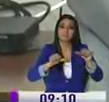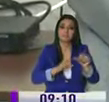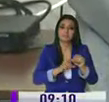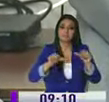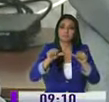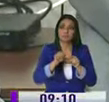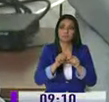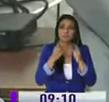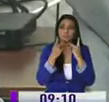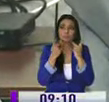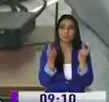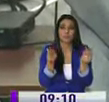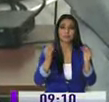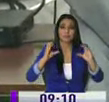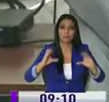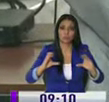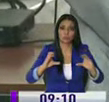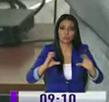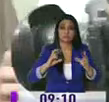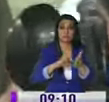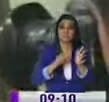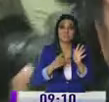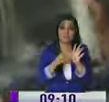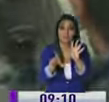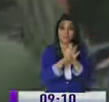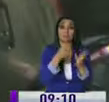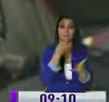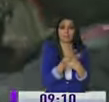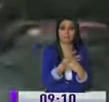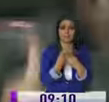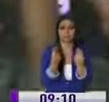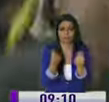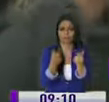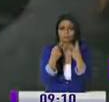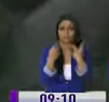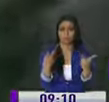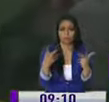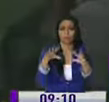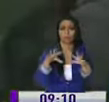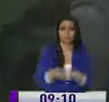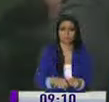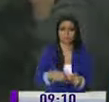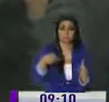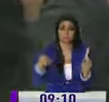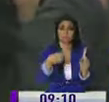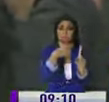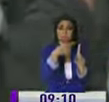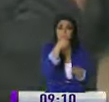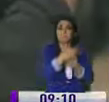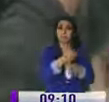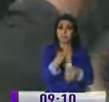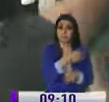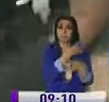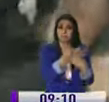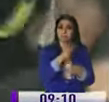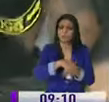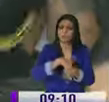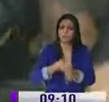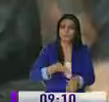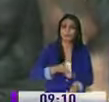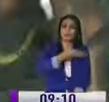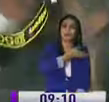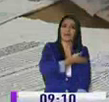sugerimos que el tipo penal sea el de peculado villavicencio tiene una orden de detención por supuestamente haber divulgado información